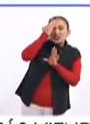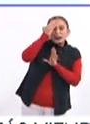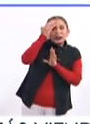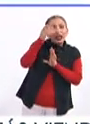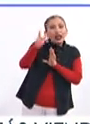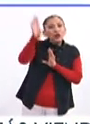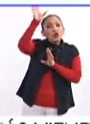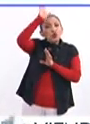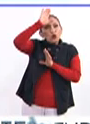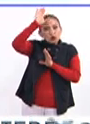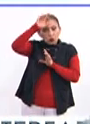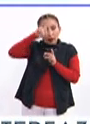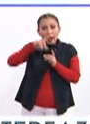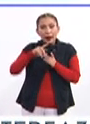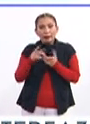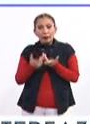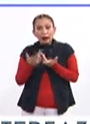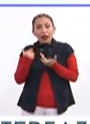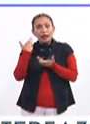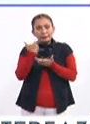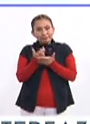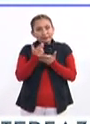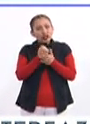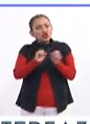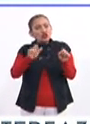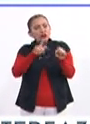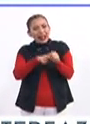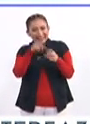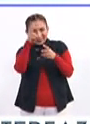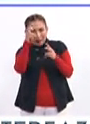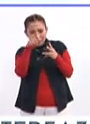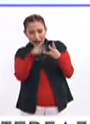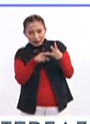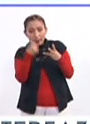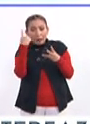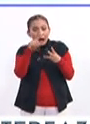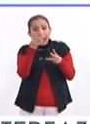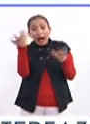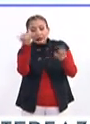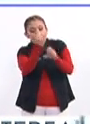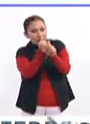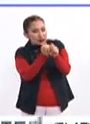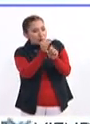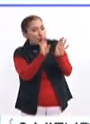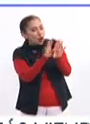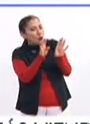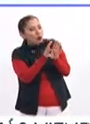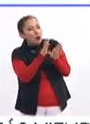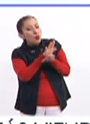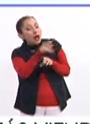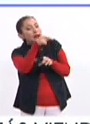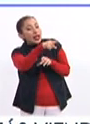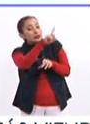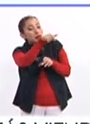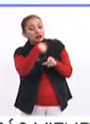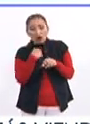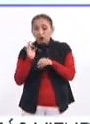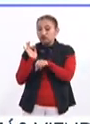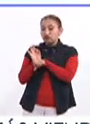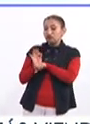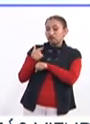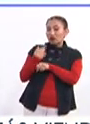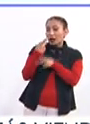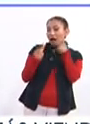conocimientos culturales, económicos, sociales, porque tienen que llevar a cabo investigación para saber cuál va a ser la posición que van a defender dentro